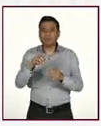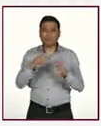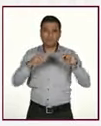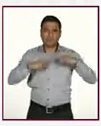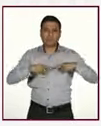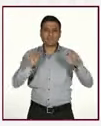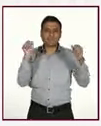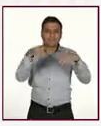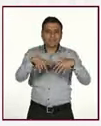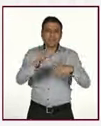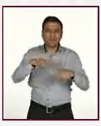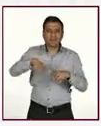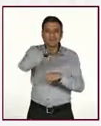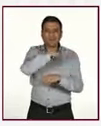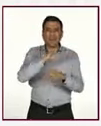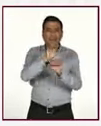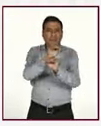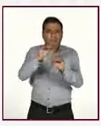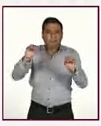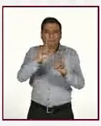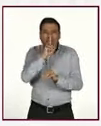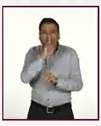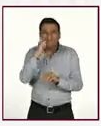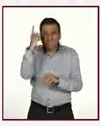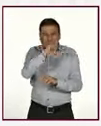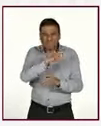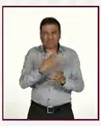las personas no pueden desarrollarse